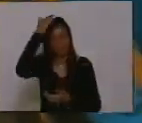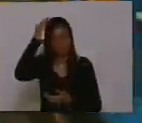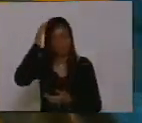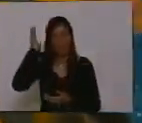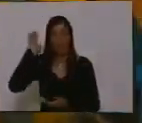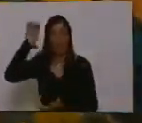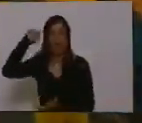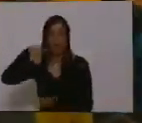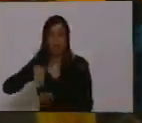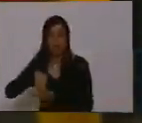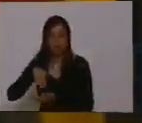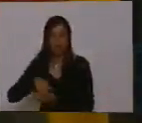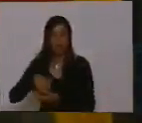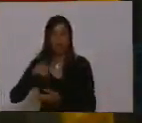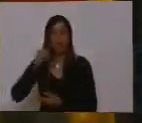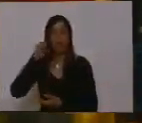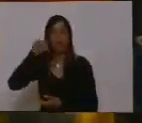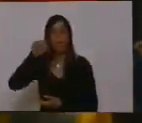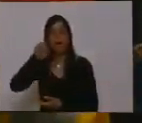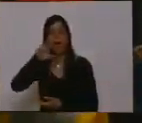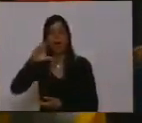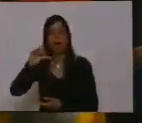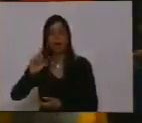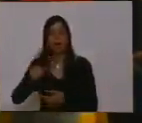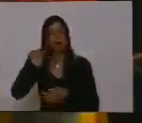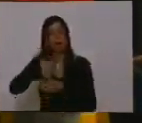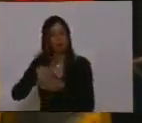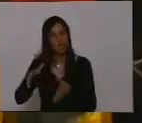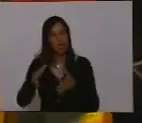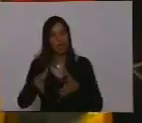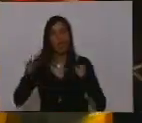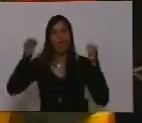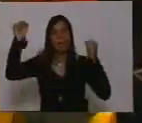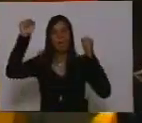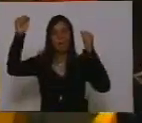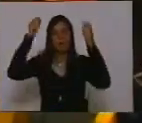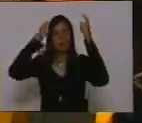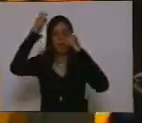gana Marcos Torres. ¡Que viva Chávez!